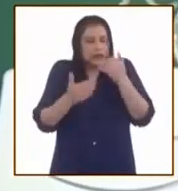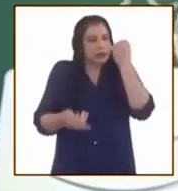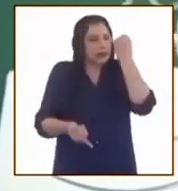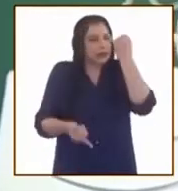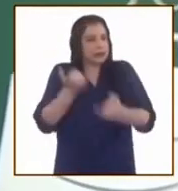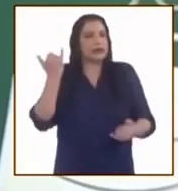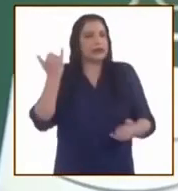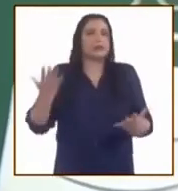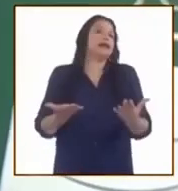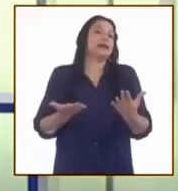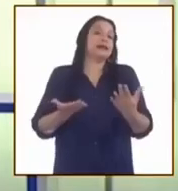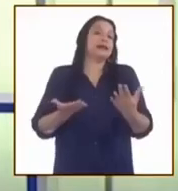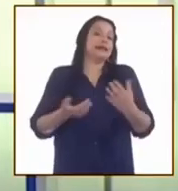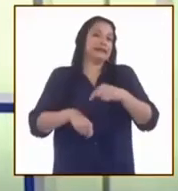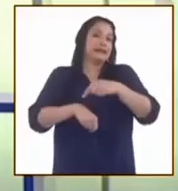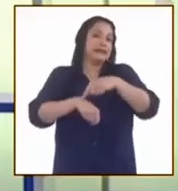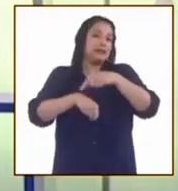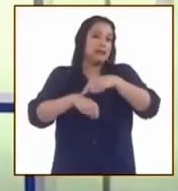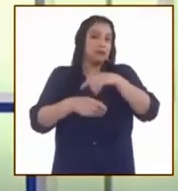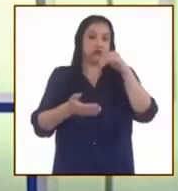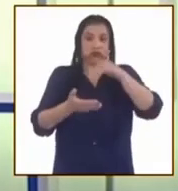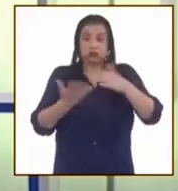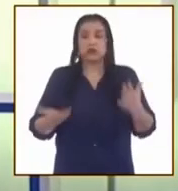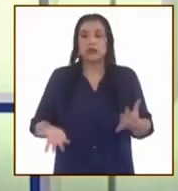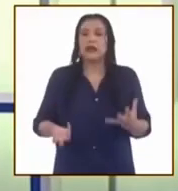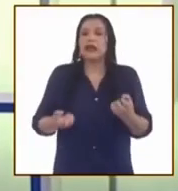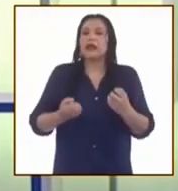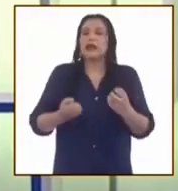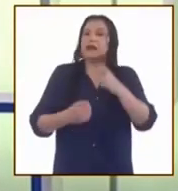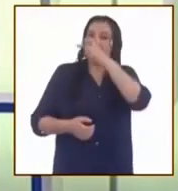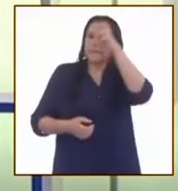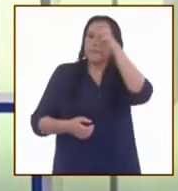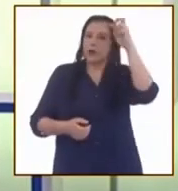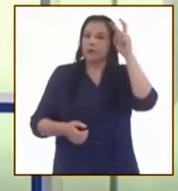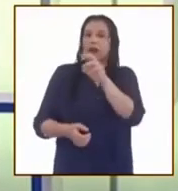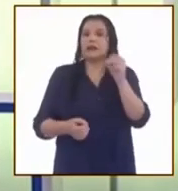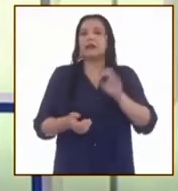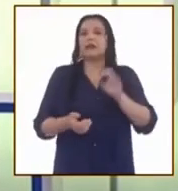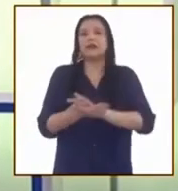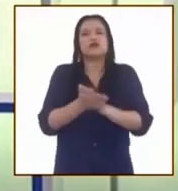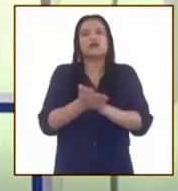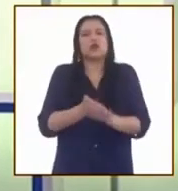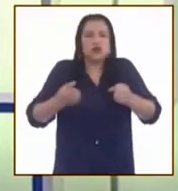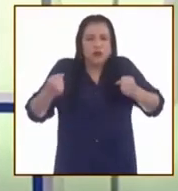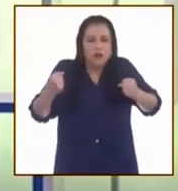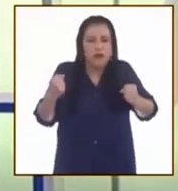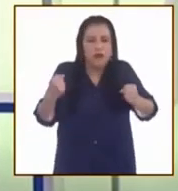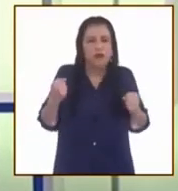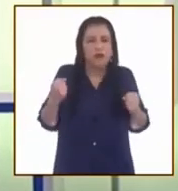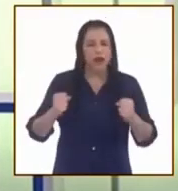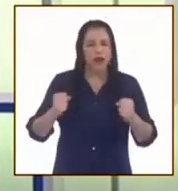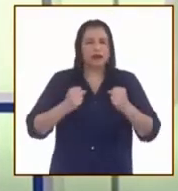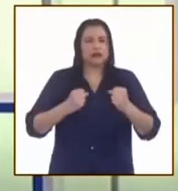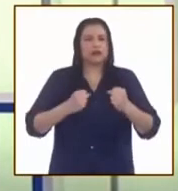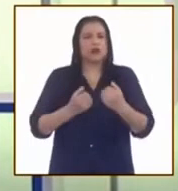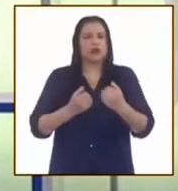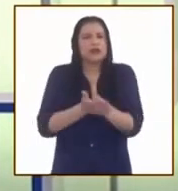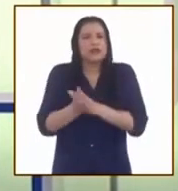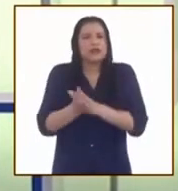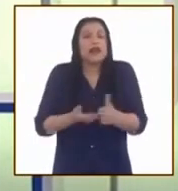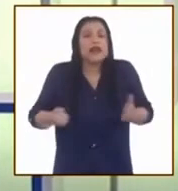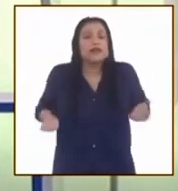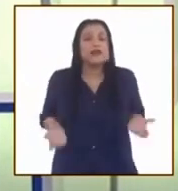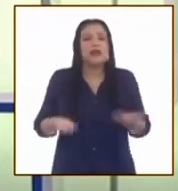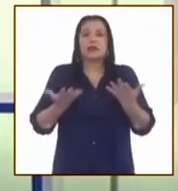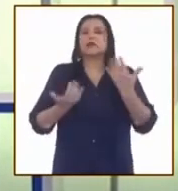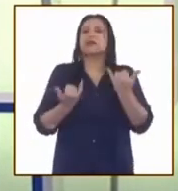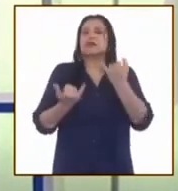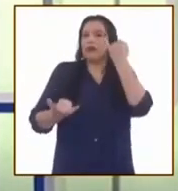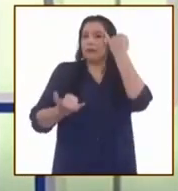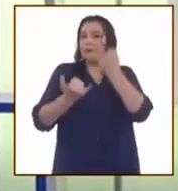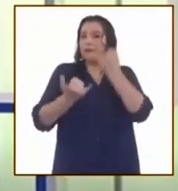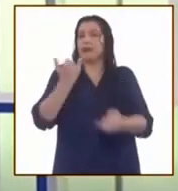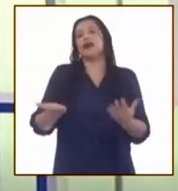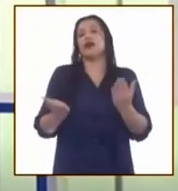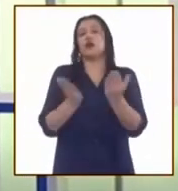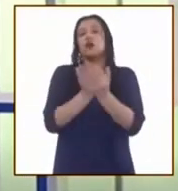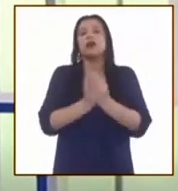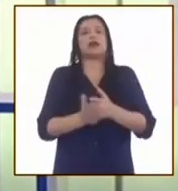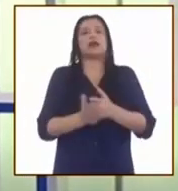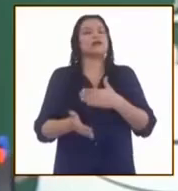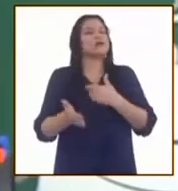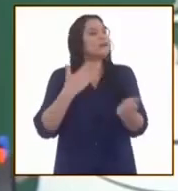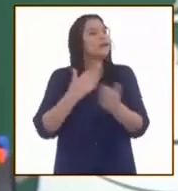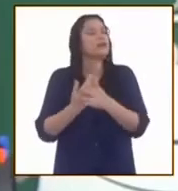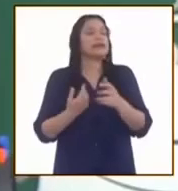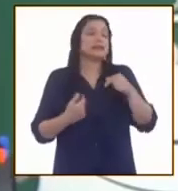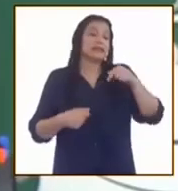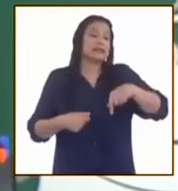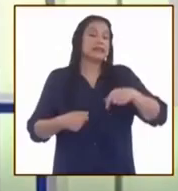para acabar esta etapa escolar. Así que, querida Promo 2020, pongamos todo nuestro esfuerzo, nuestro corazón y ganas en terminar el colegio a pesar de todo lo